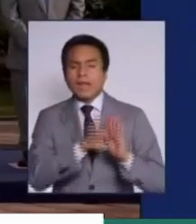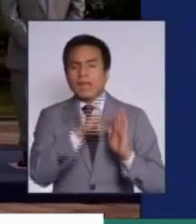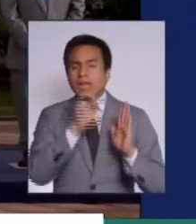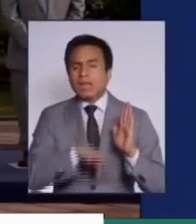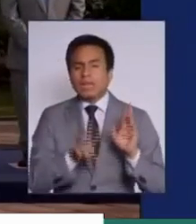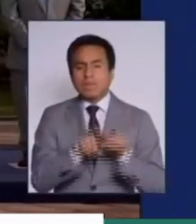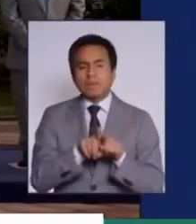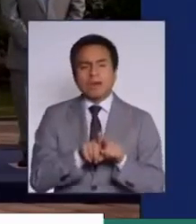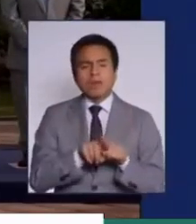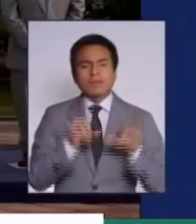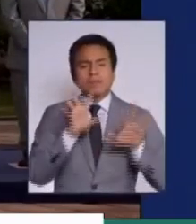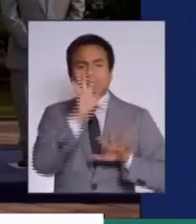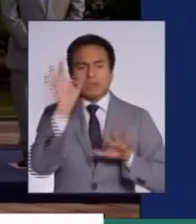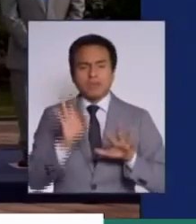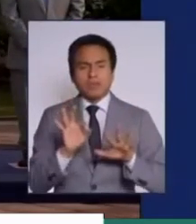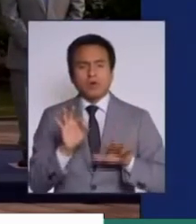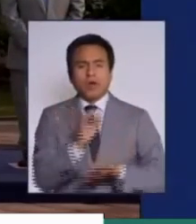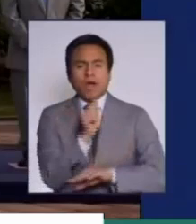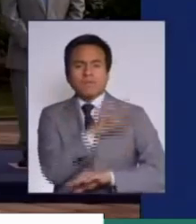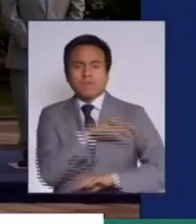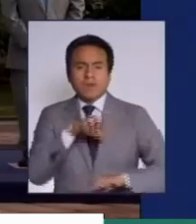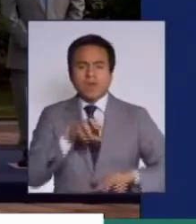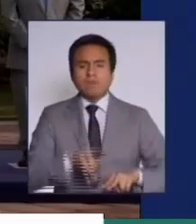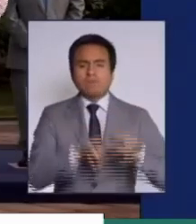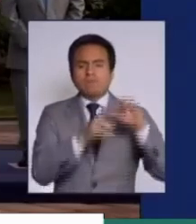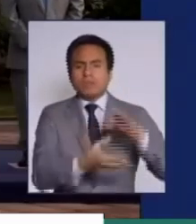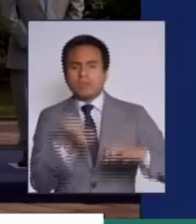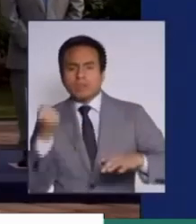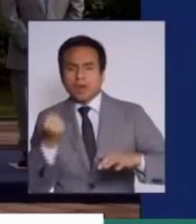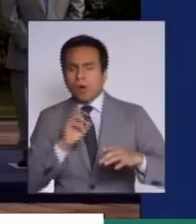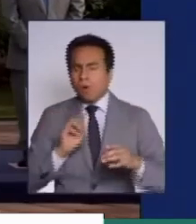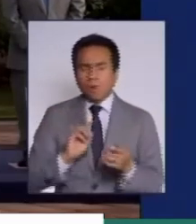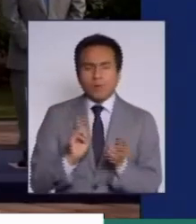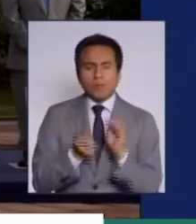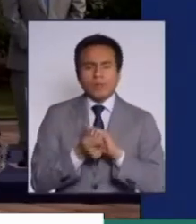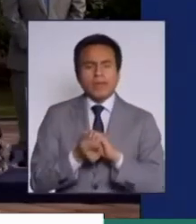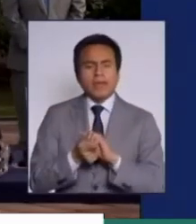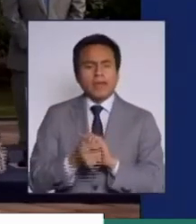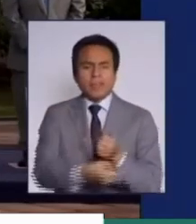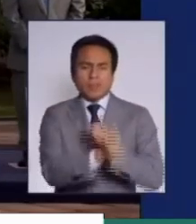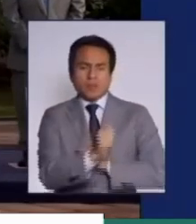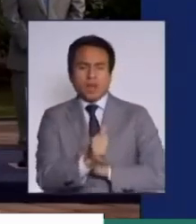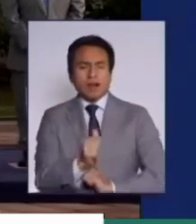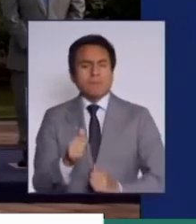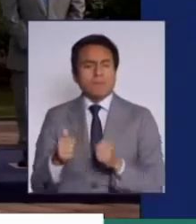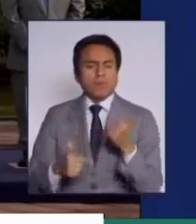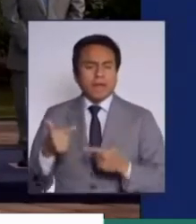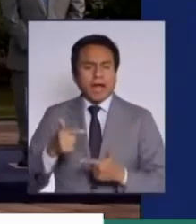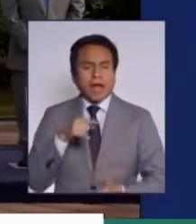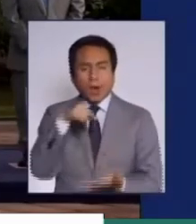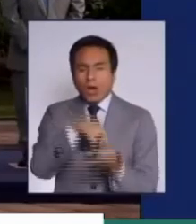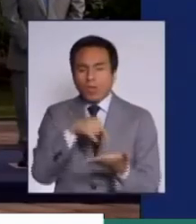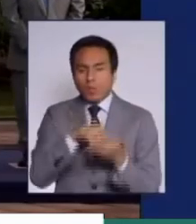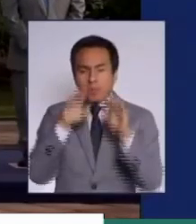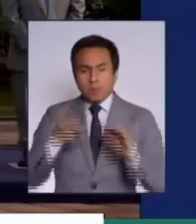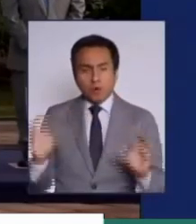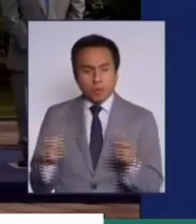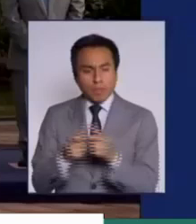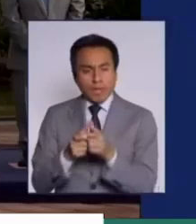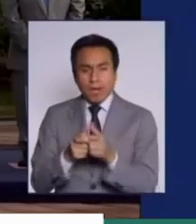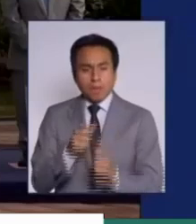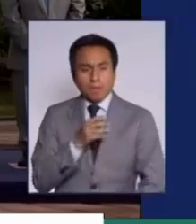nada. Entonces encuentro que es una burla lo que están haciendo con nosotros, porque todos nos sacamos la mugre para